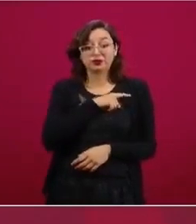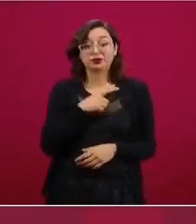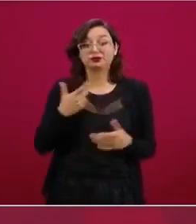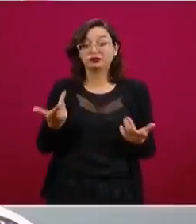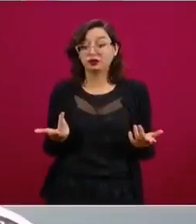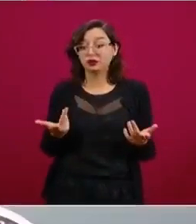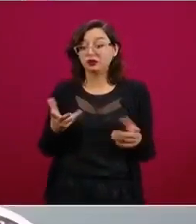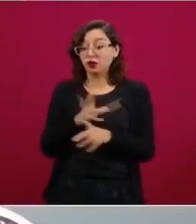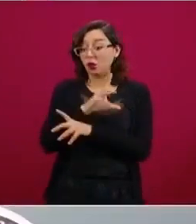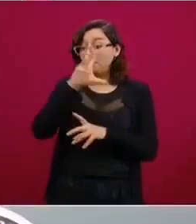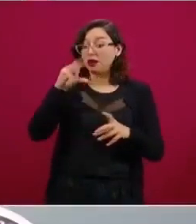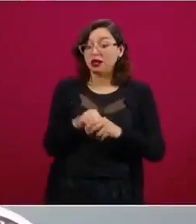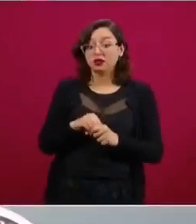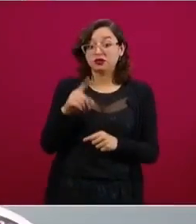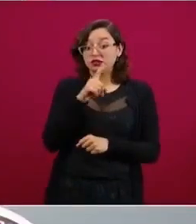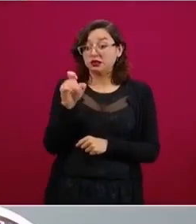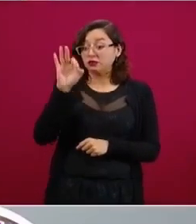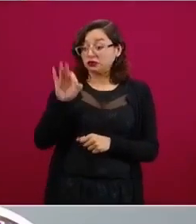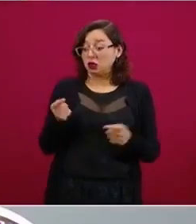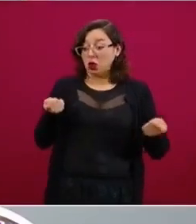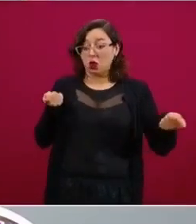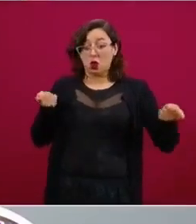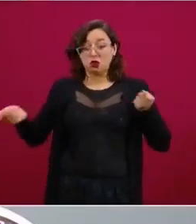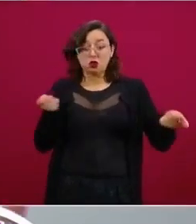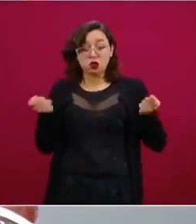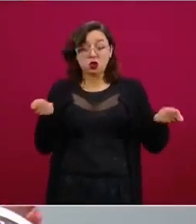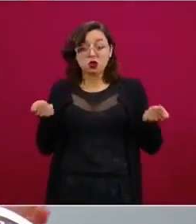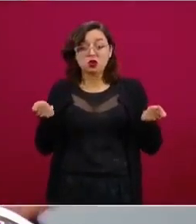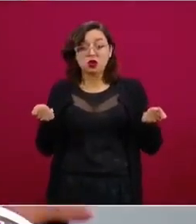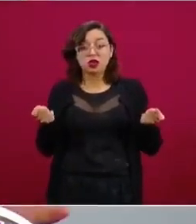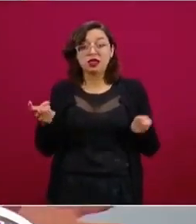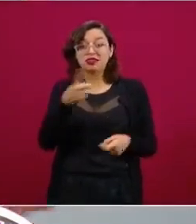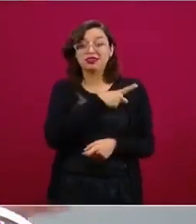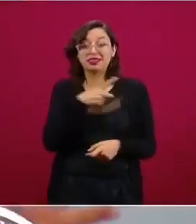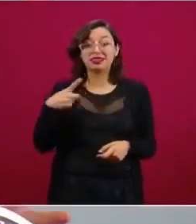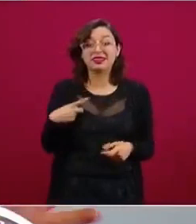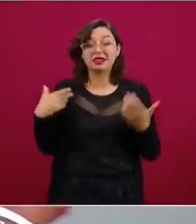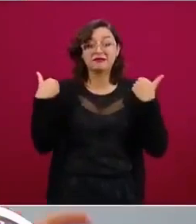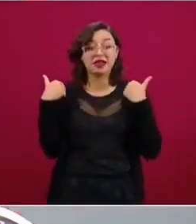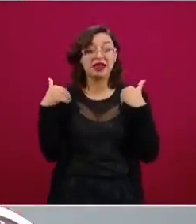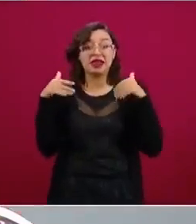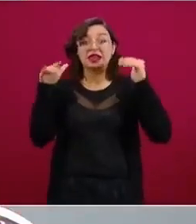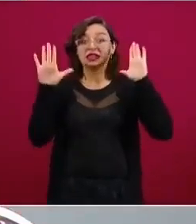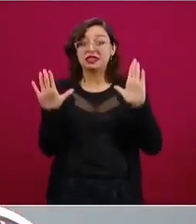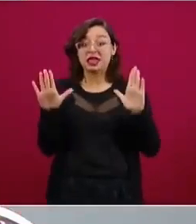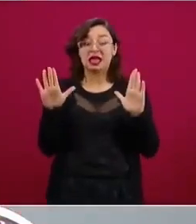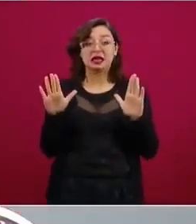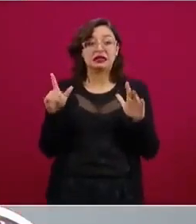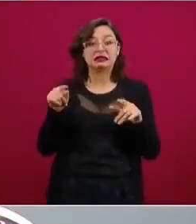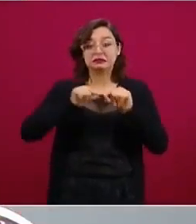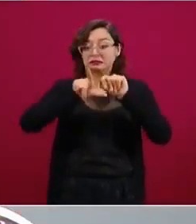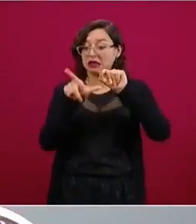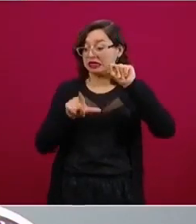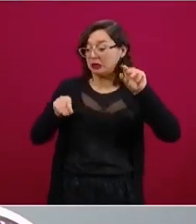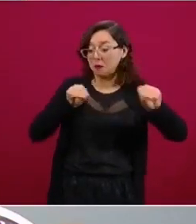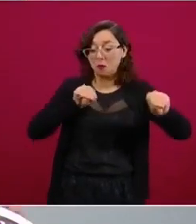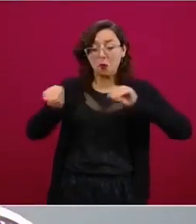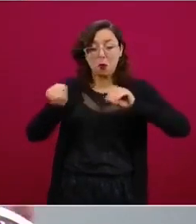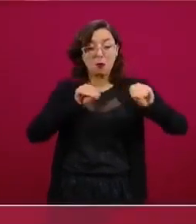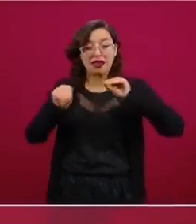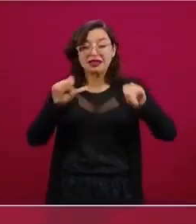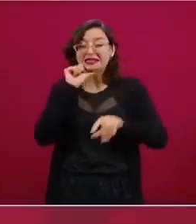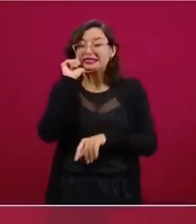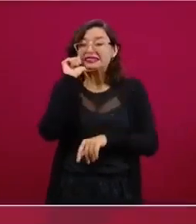control absoluto, tendríamos que mantener al país completamente congelado, lo